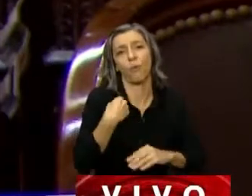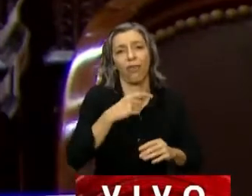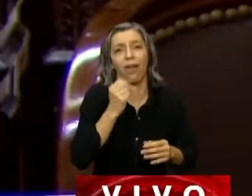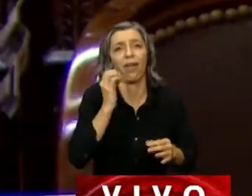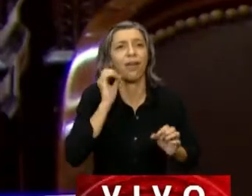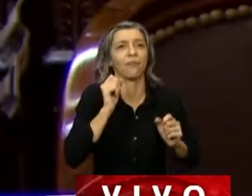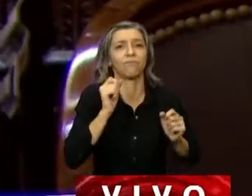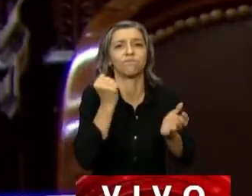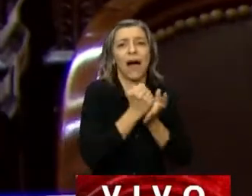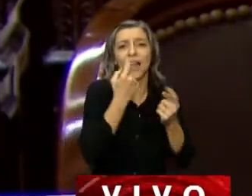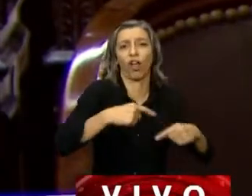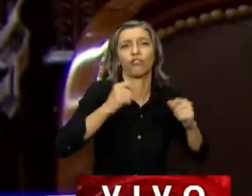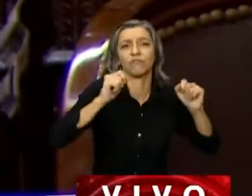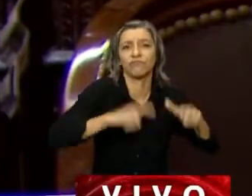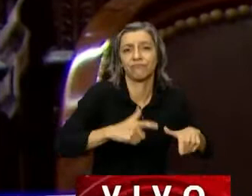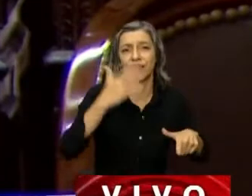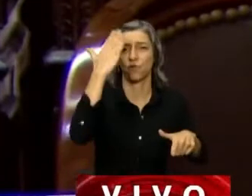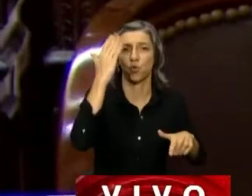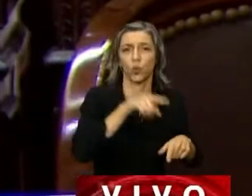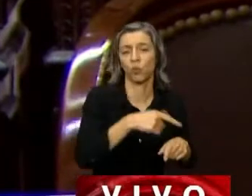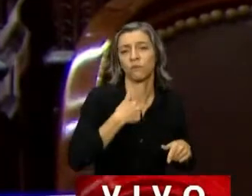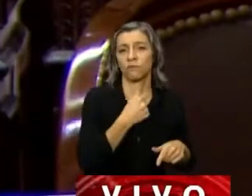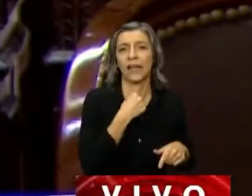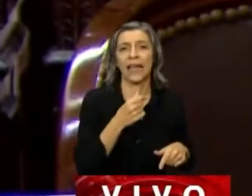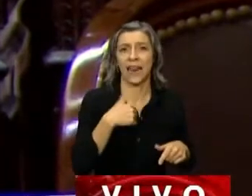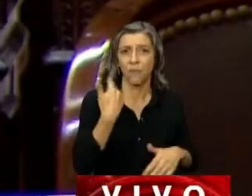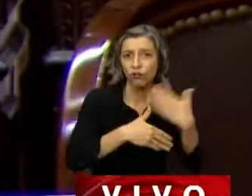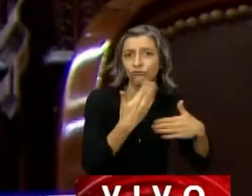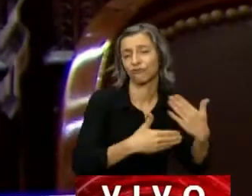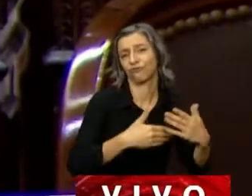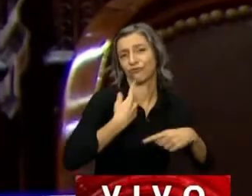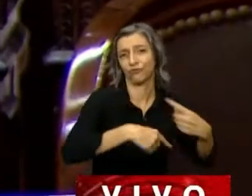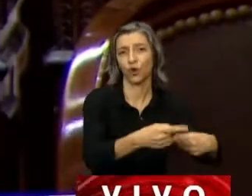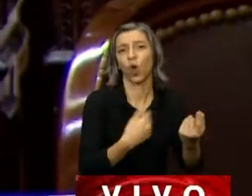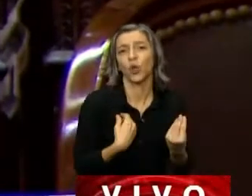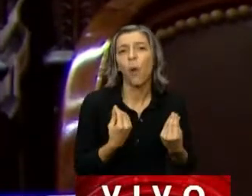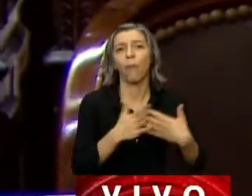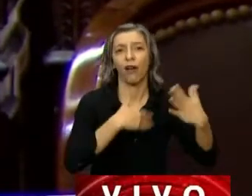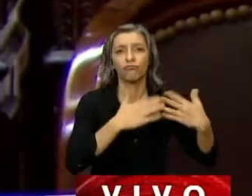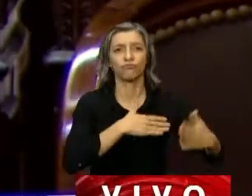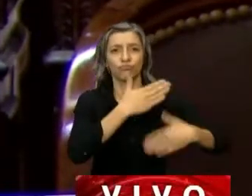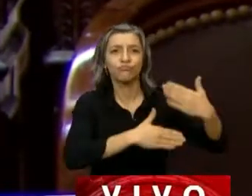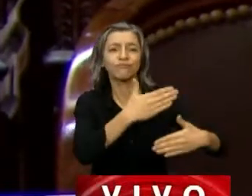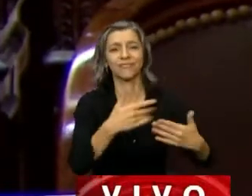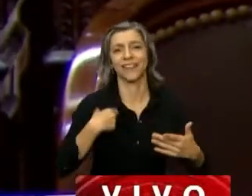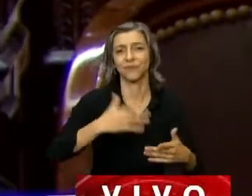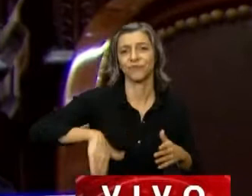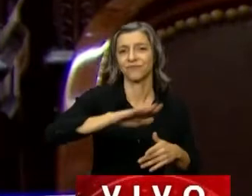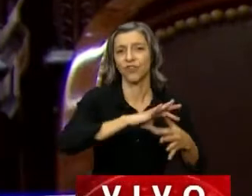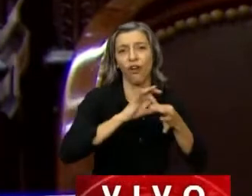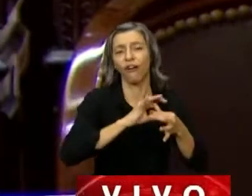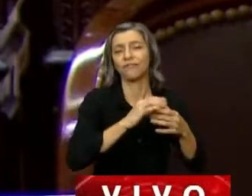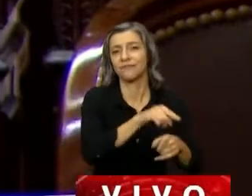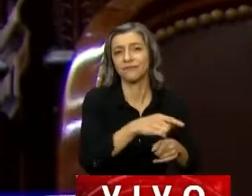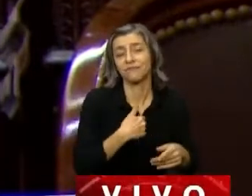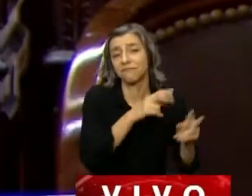cuestiones que nos interesa que puedan existir, que puedan desarrollarse y que podamos seguir reconstruyendo, porque claramente, bueno, hay